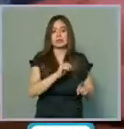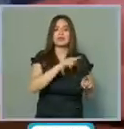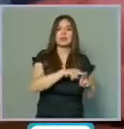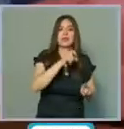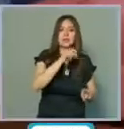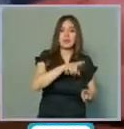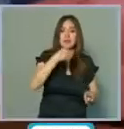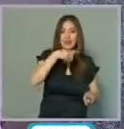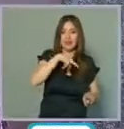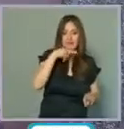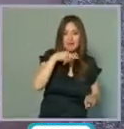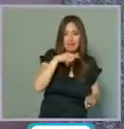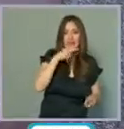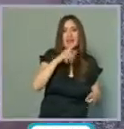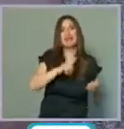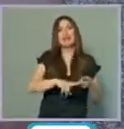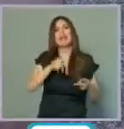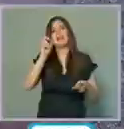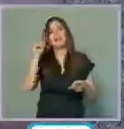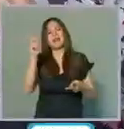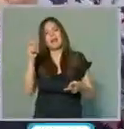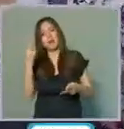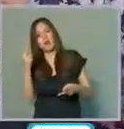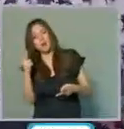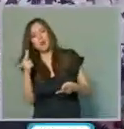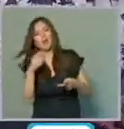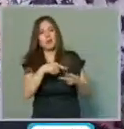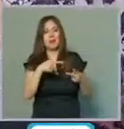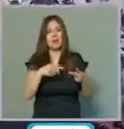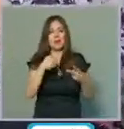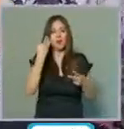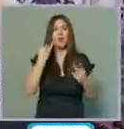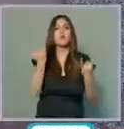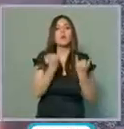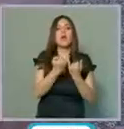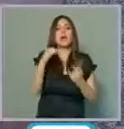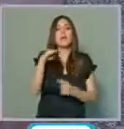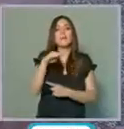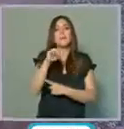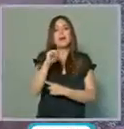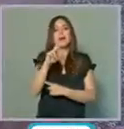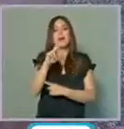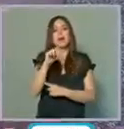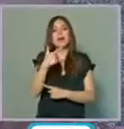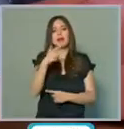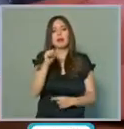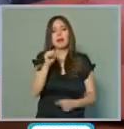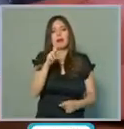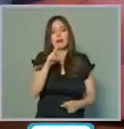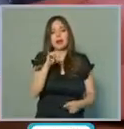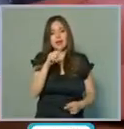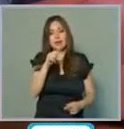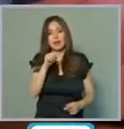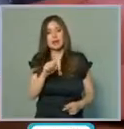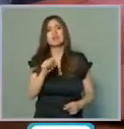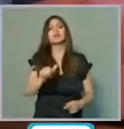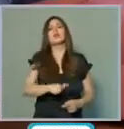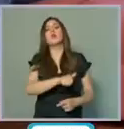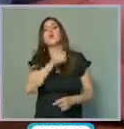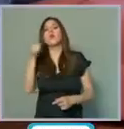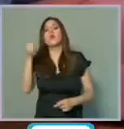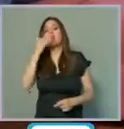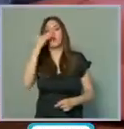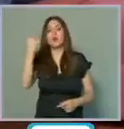que mencionaste ahorita, ultra mexicanas, Ajá. pero también las margaritas, una flor que se llama